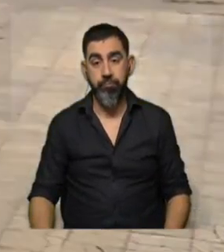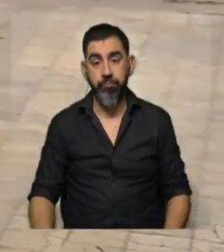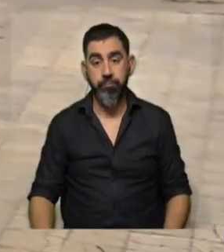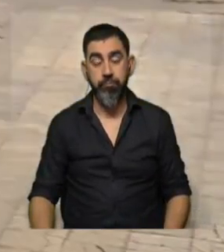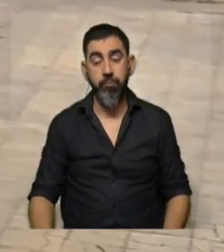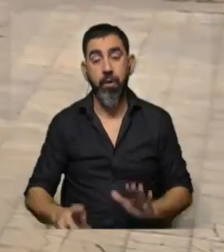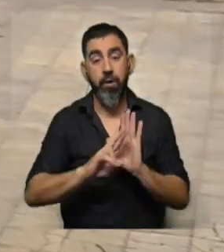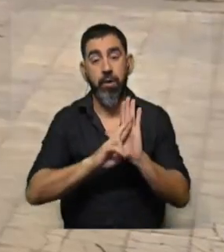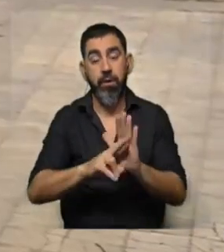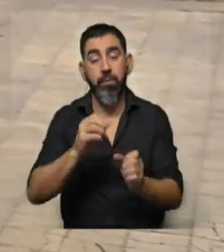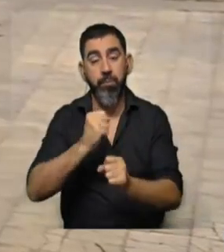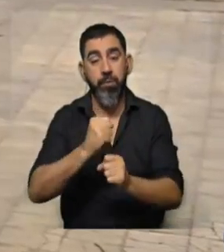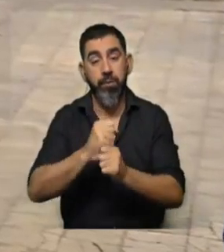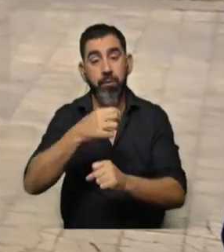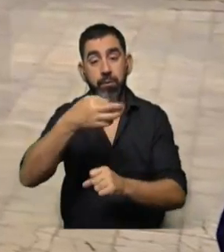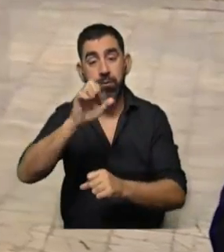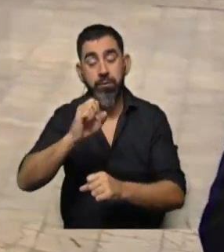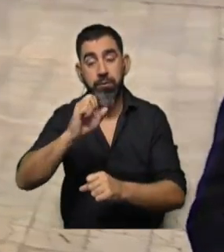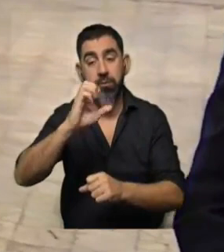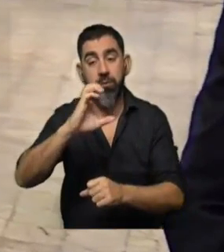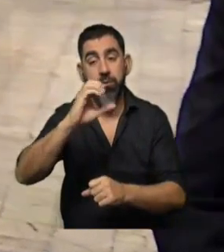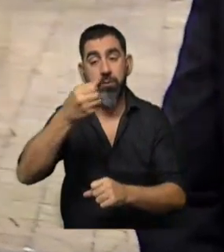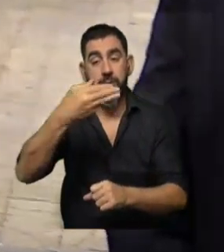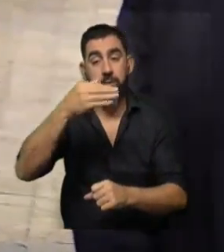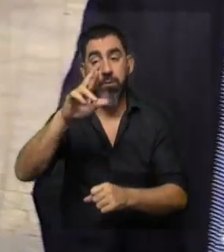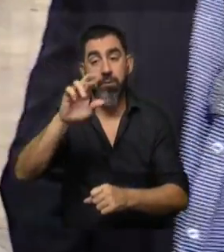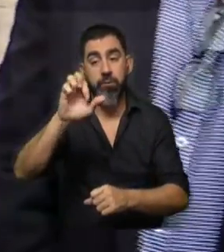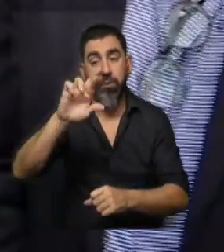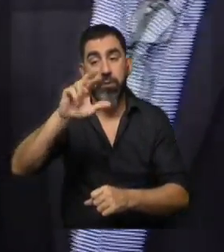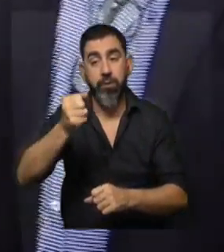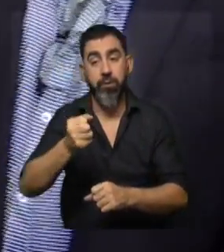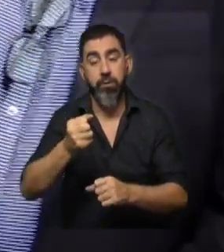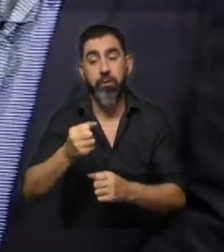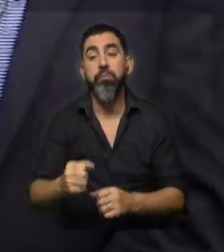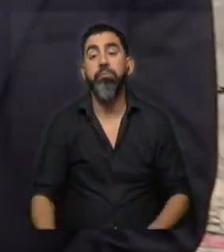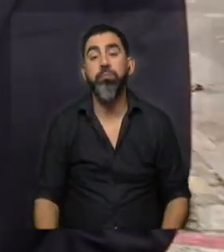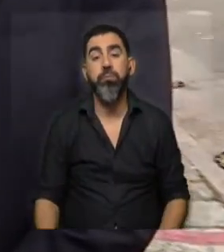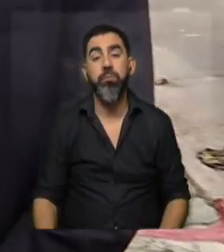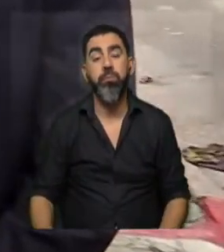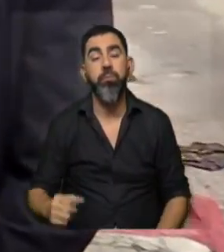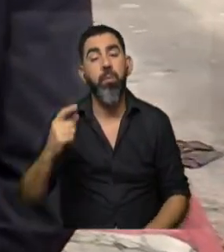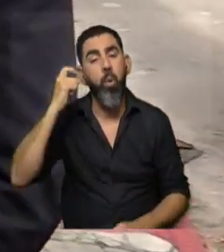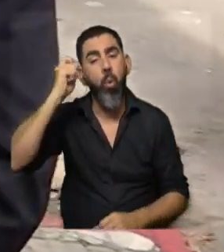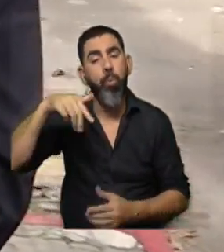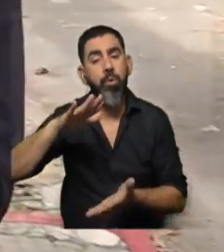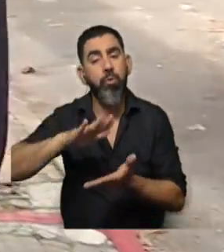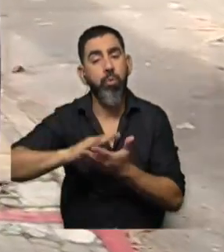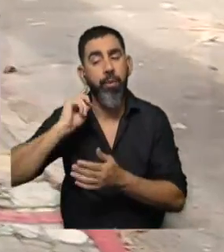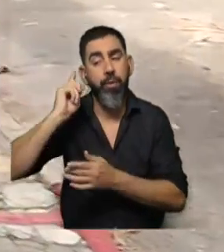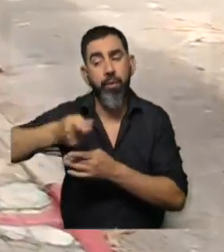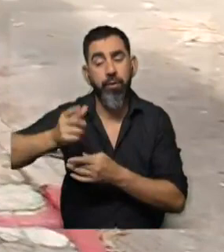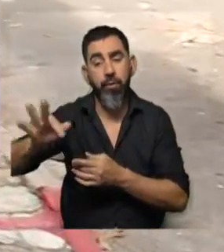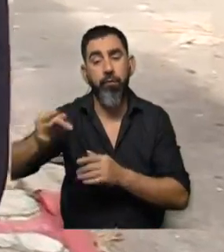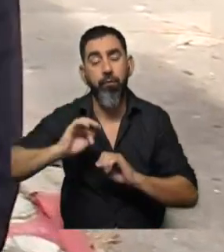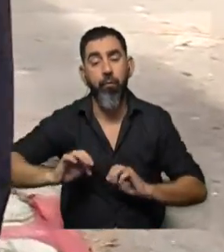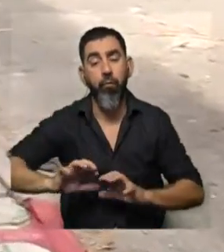es rosina estoy con el representante de los trabajadores se nace con Pablo Cabrera justamente para trasladarle a Cabrera bueno sus primeras reflexiones sobre esta decisión tomada por